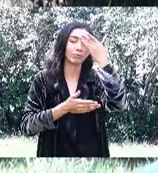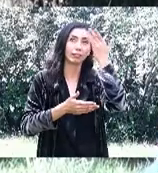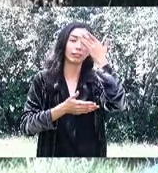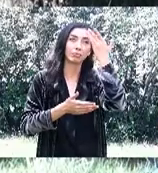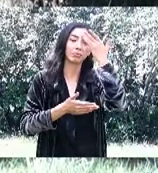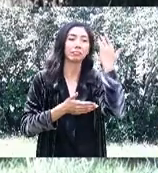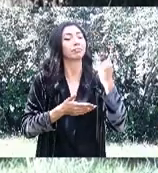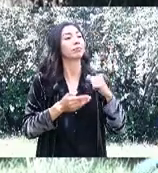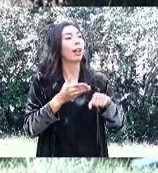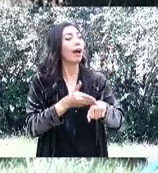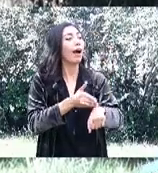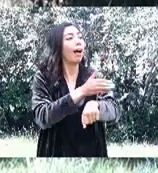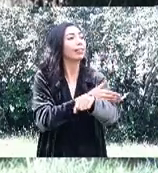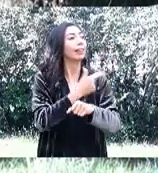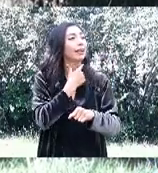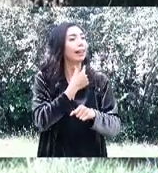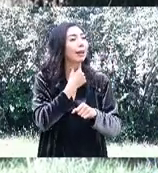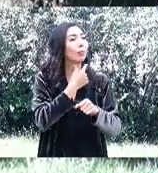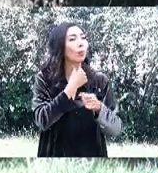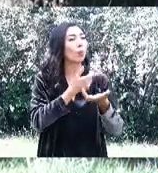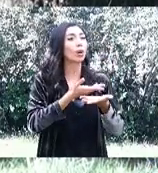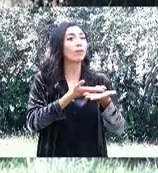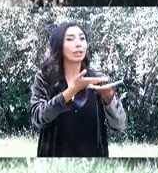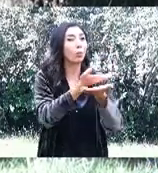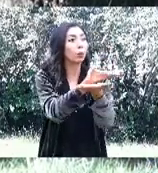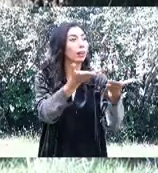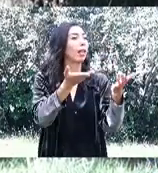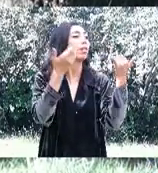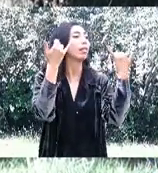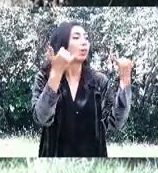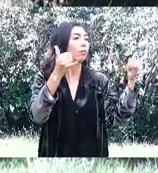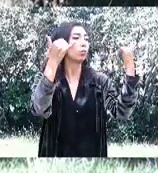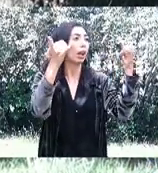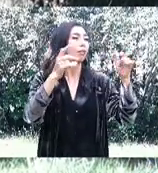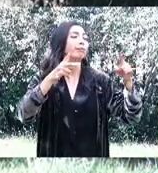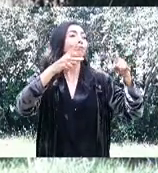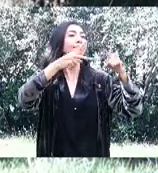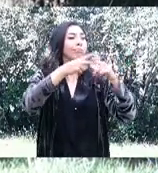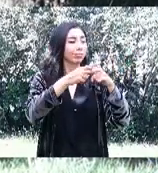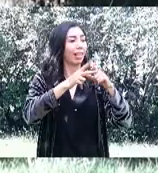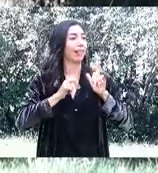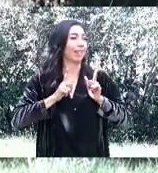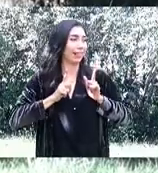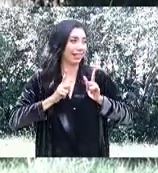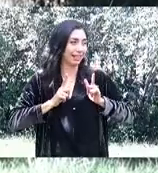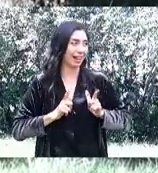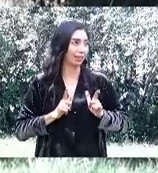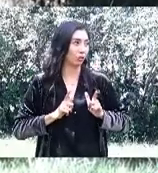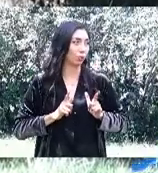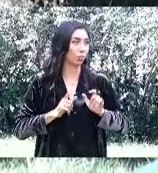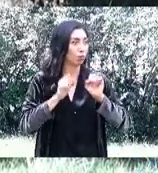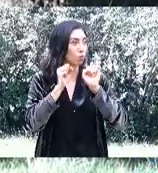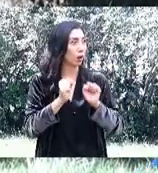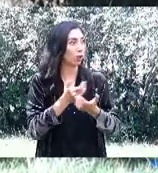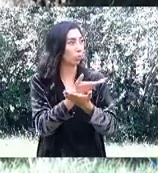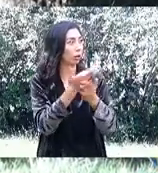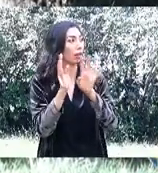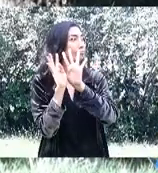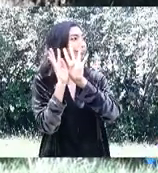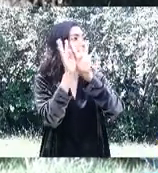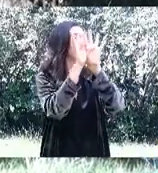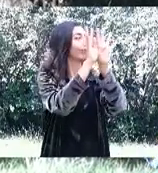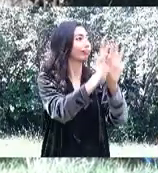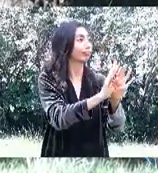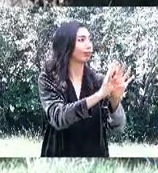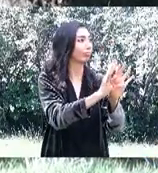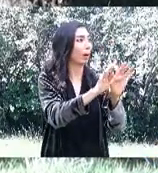antes Nos gustaría invitarlas e invitarlos a disfrutar de un breve descanso en el que esperamos puedan pasar a la mesa que preparamos Para